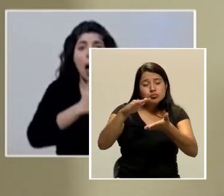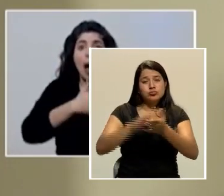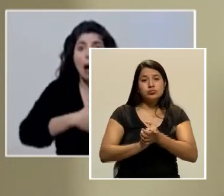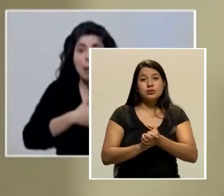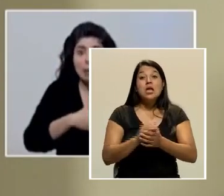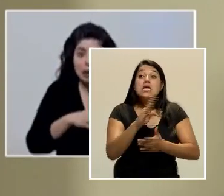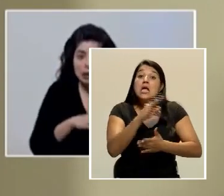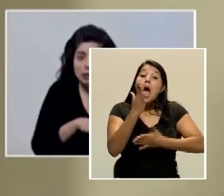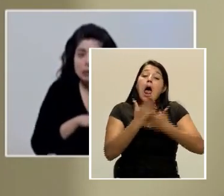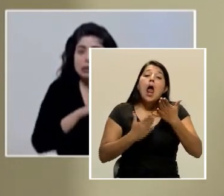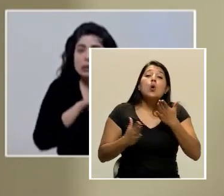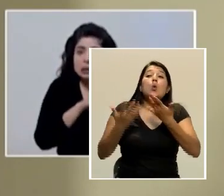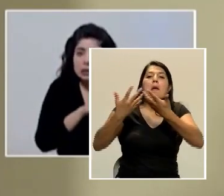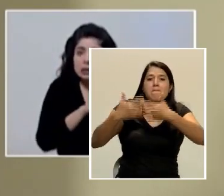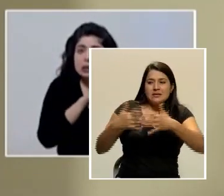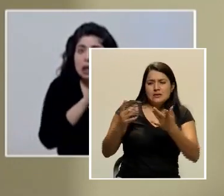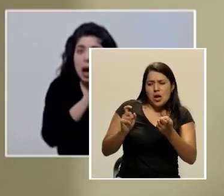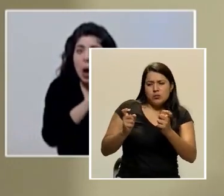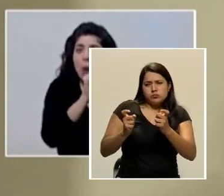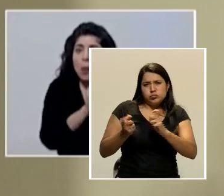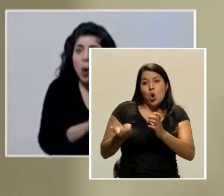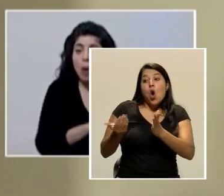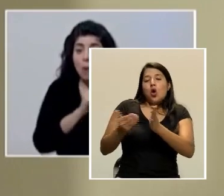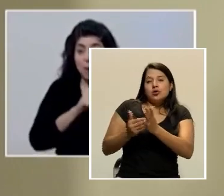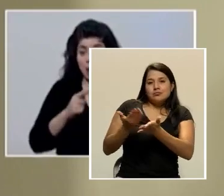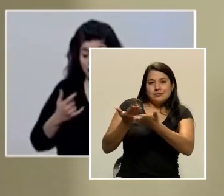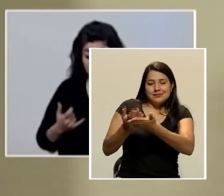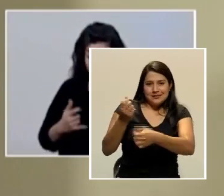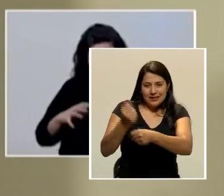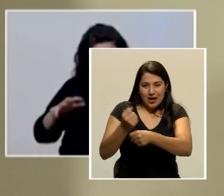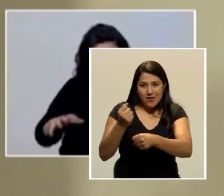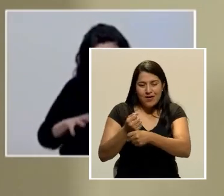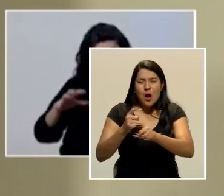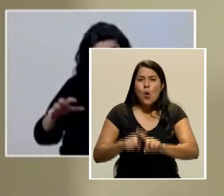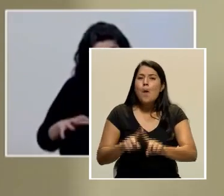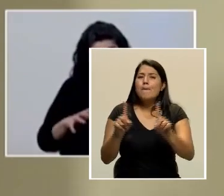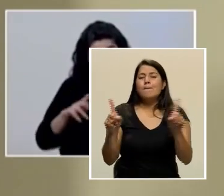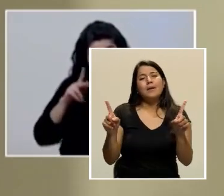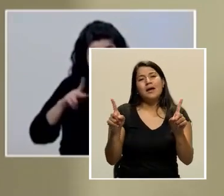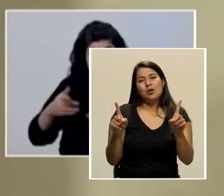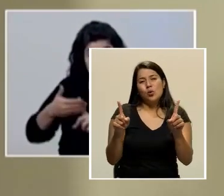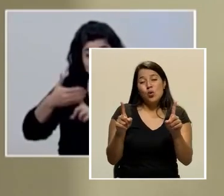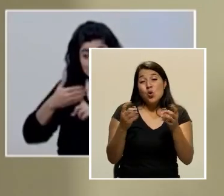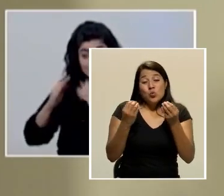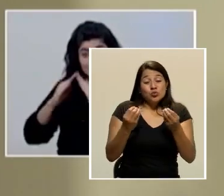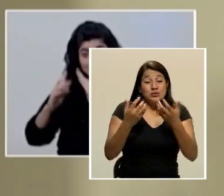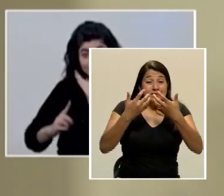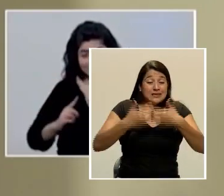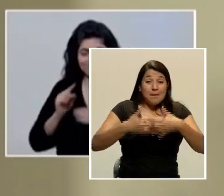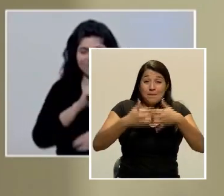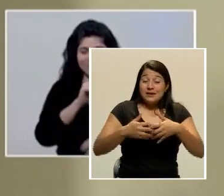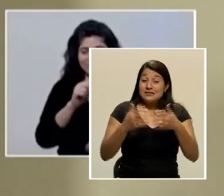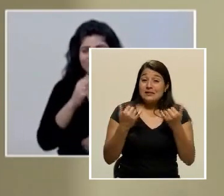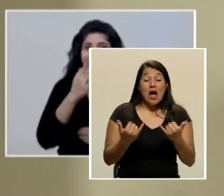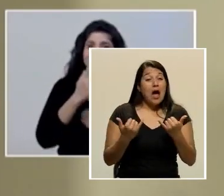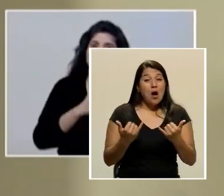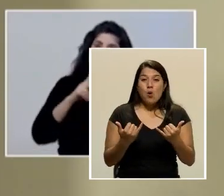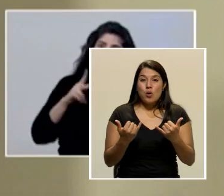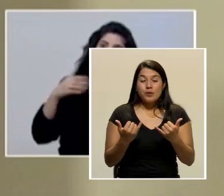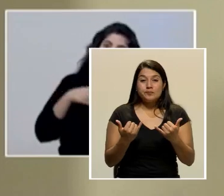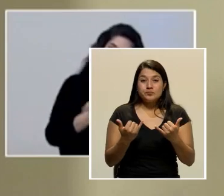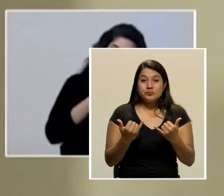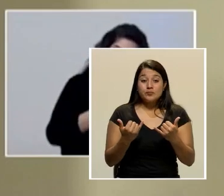levantar estas medidas, las acciones que se tienen que tomar en términos del confinamiento hacen que muchas puedan estar entrando y